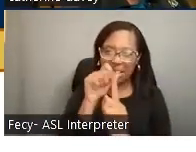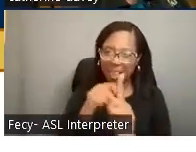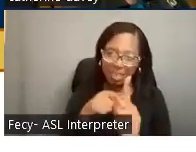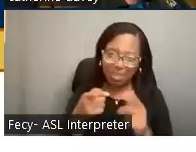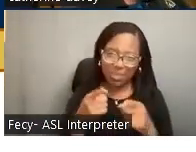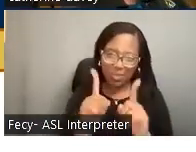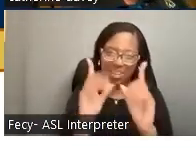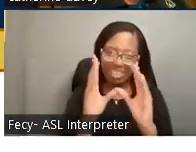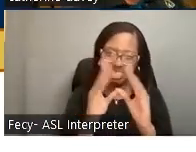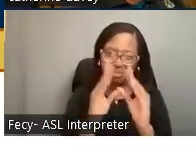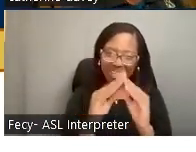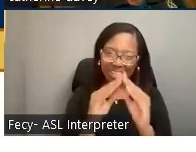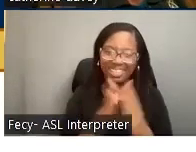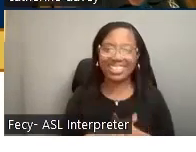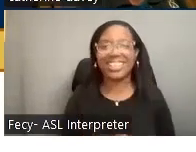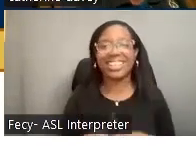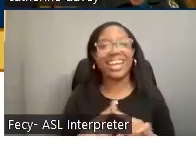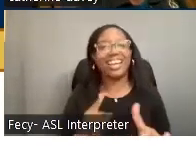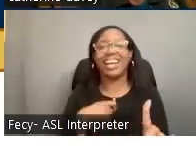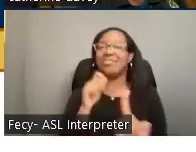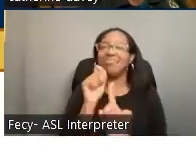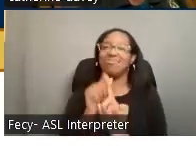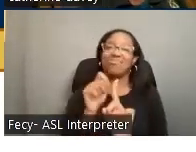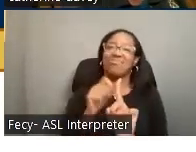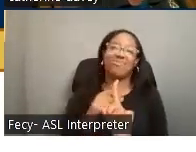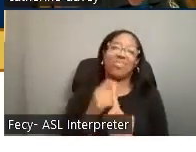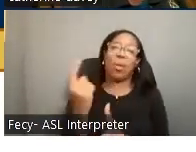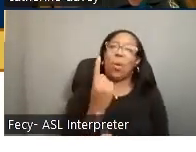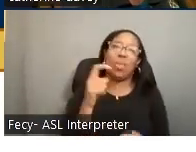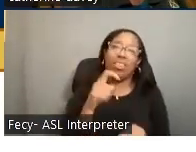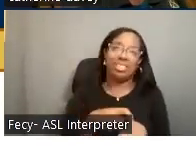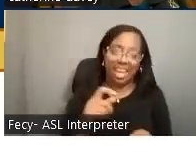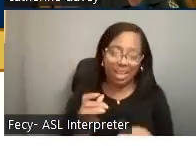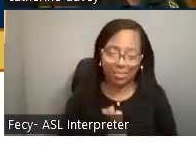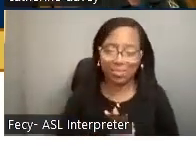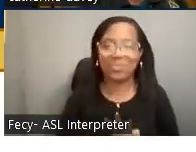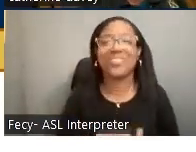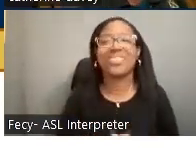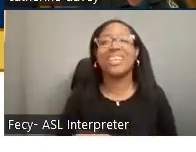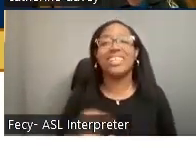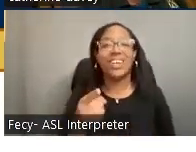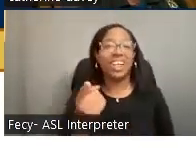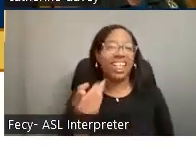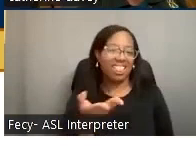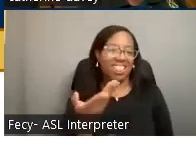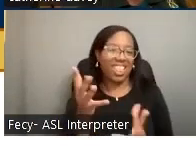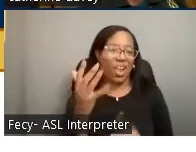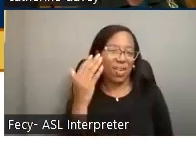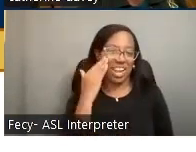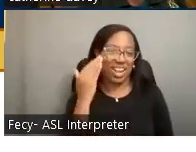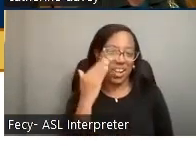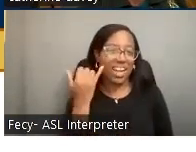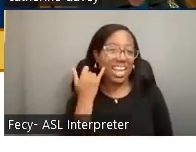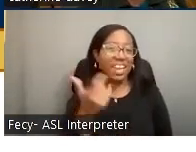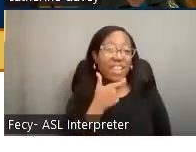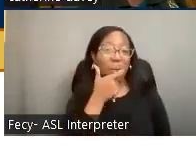de ellas muchas veces en todo este proceso. Les prometo que siempre me río de ellas acerca de estas cosas. Al frente de ellas también.